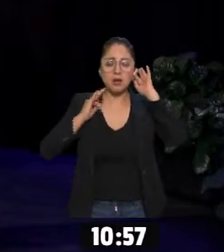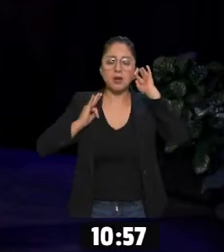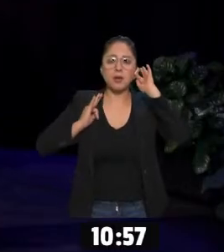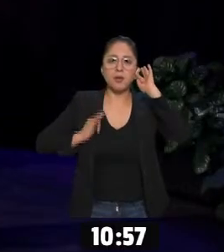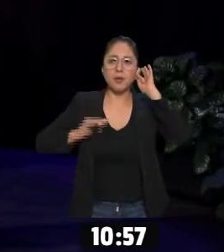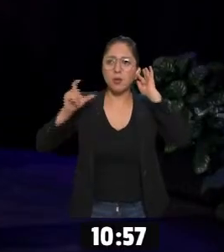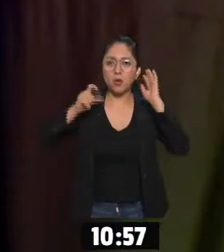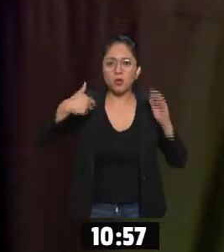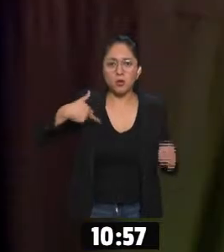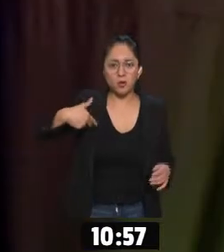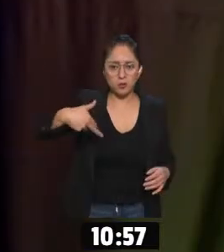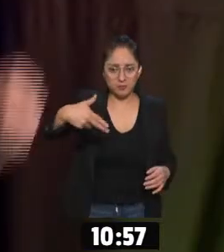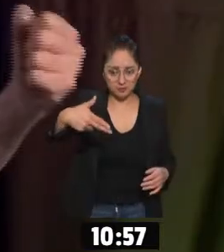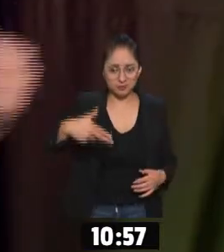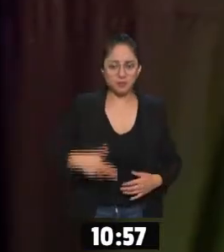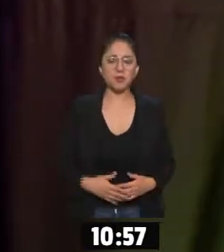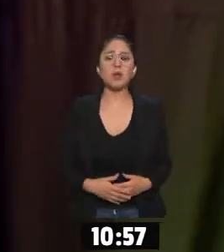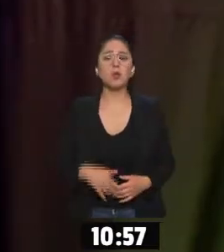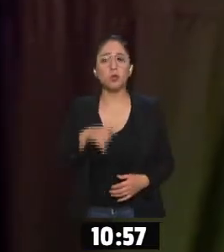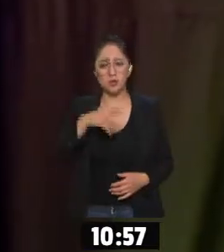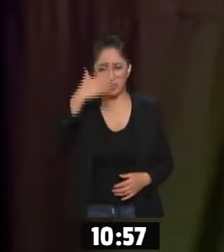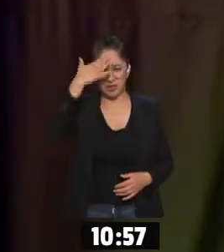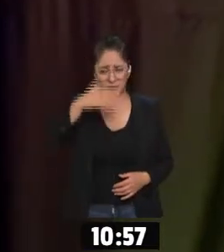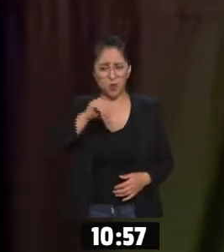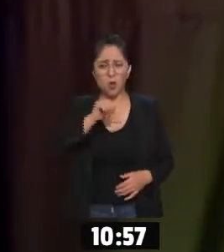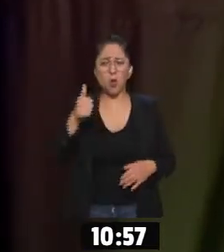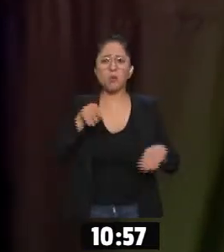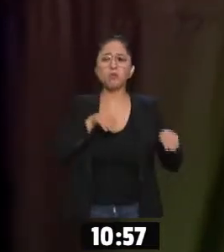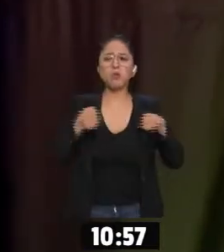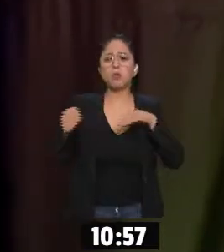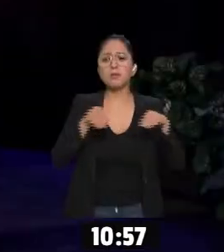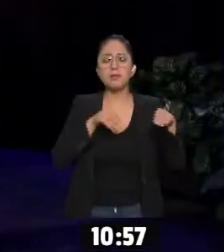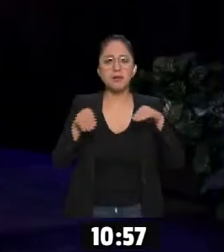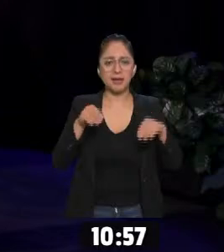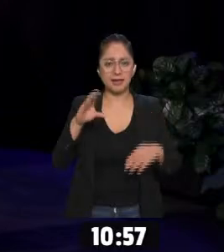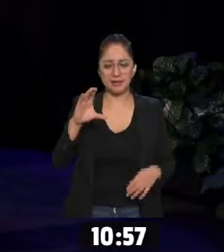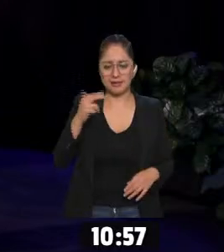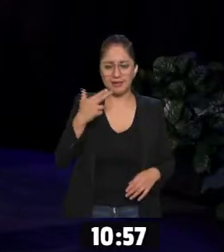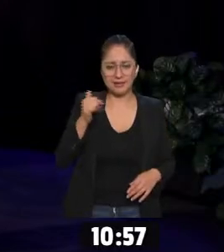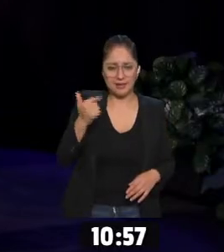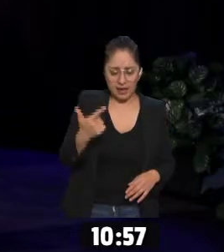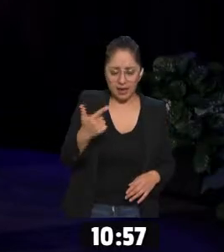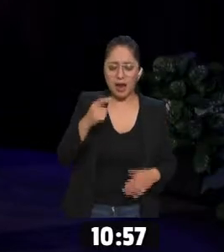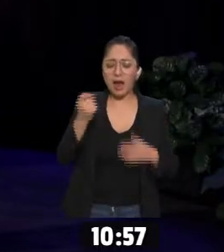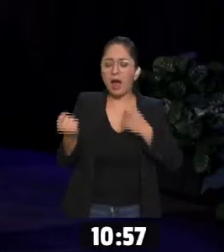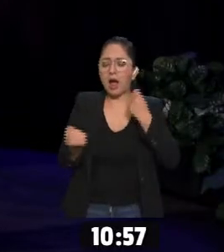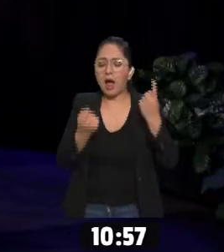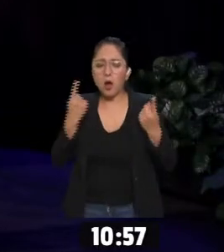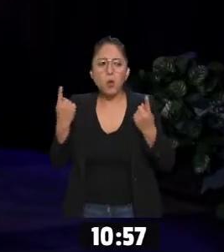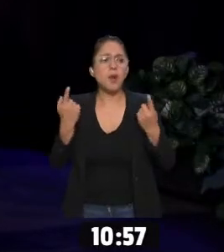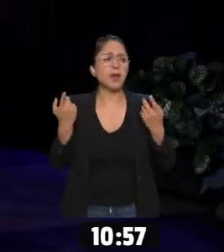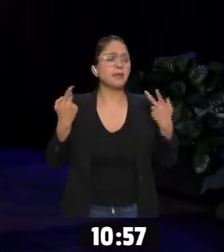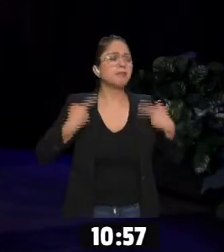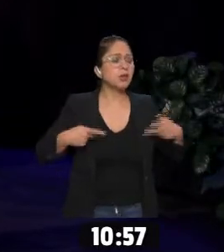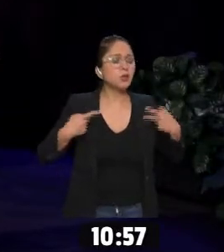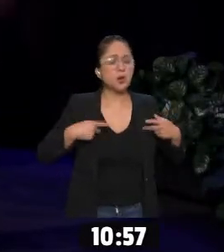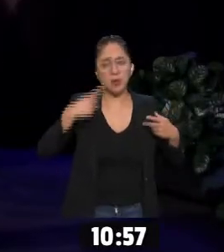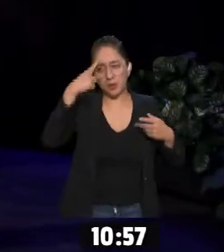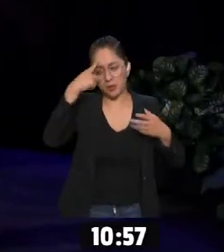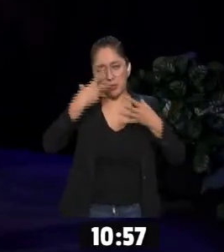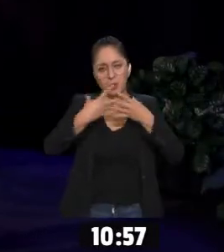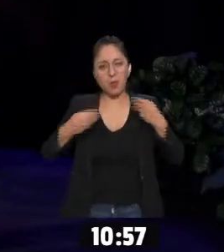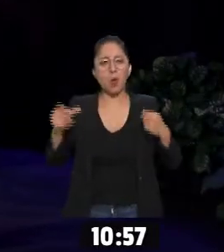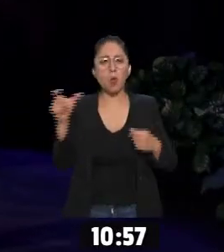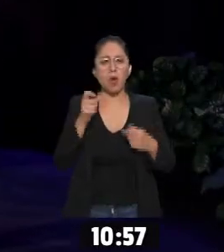meditación de budismo Chan que es en movimiento? Y entonces hay quien medita, por ejemplo, haciendo ejercicio. Es otro